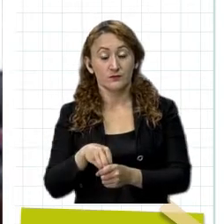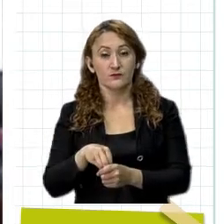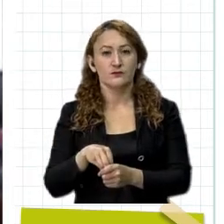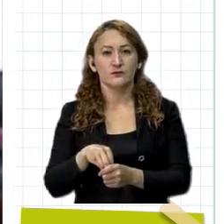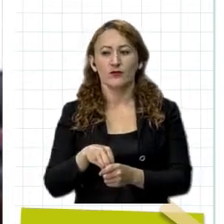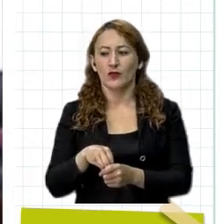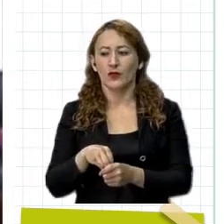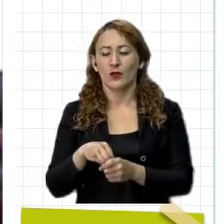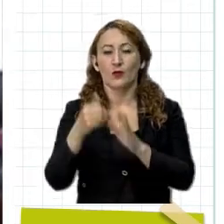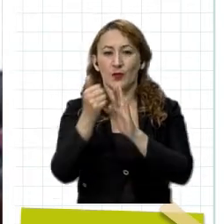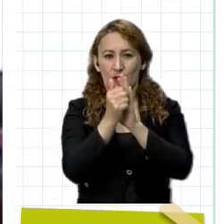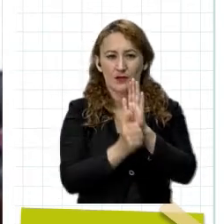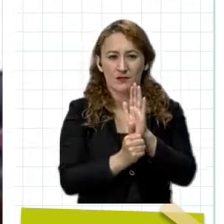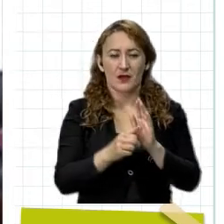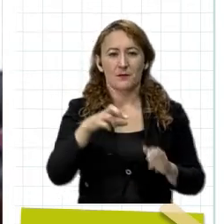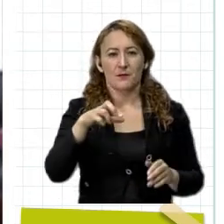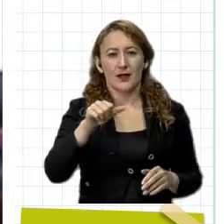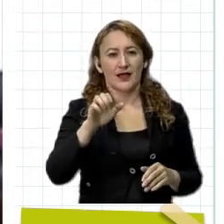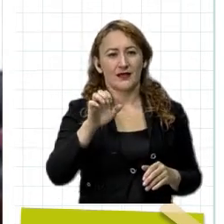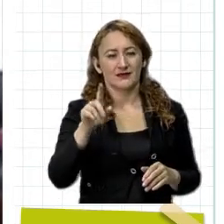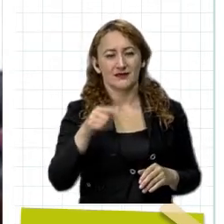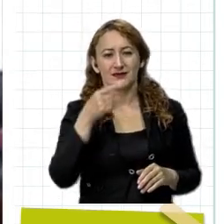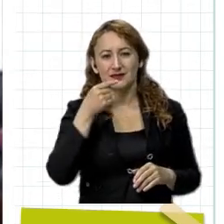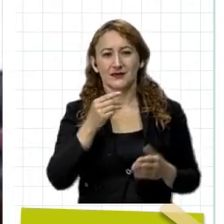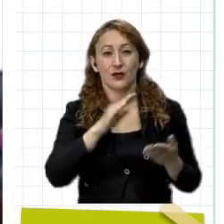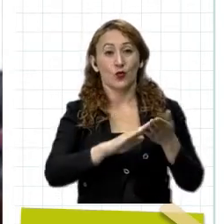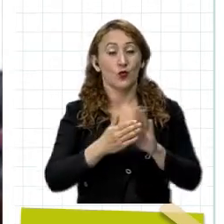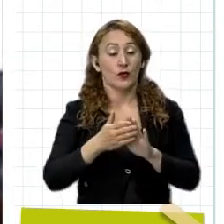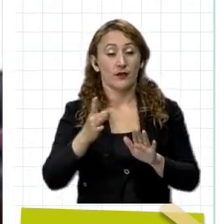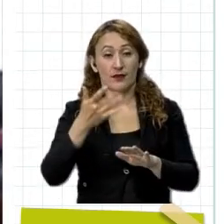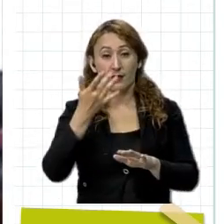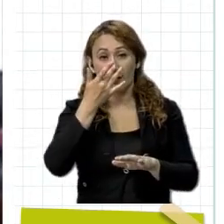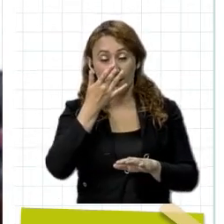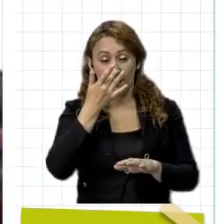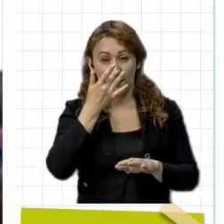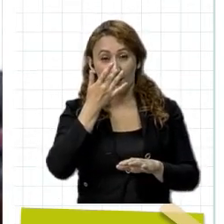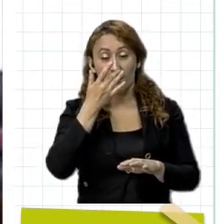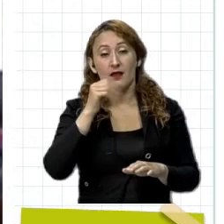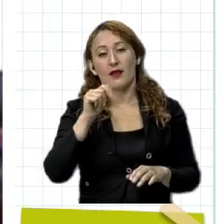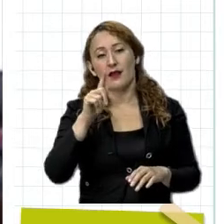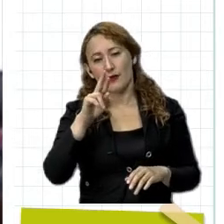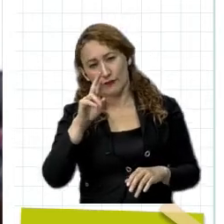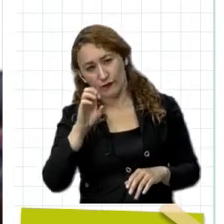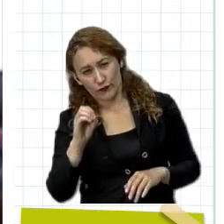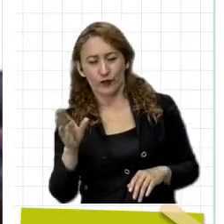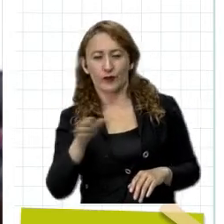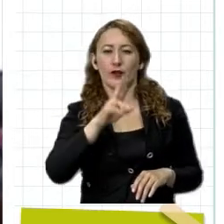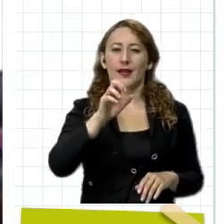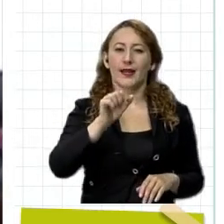los programas PAES describen como la comunidad negra, afro, raizal y palenquera.